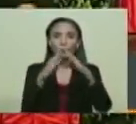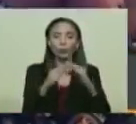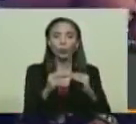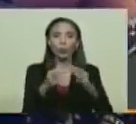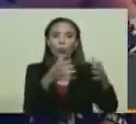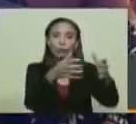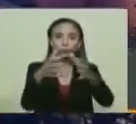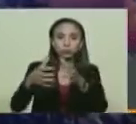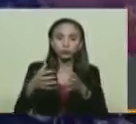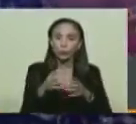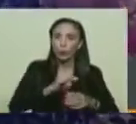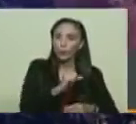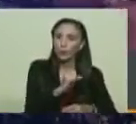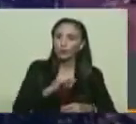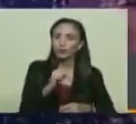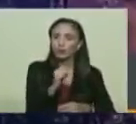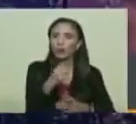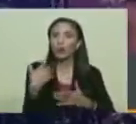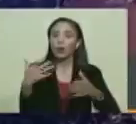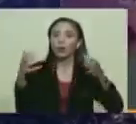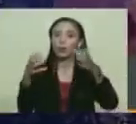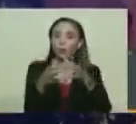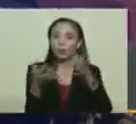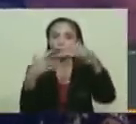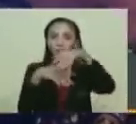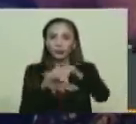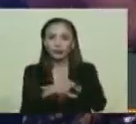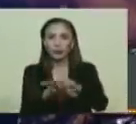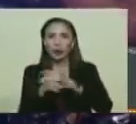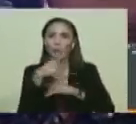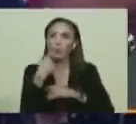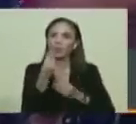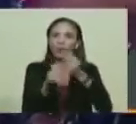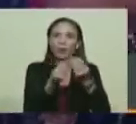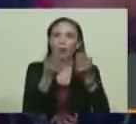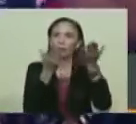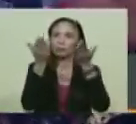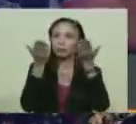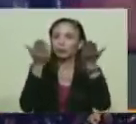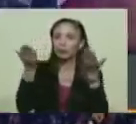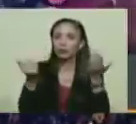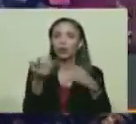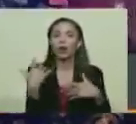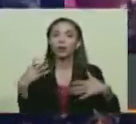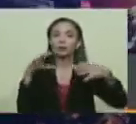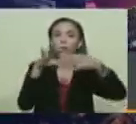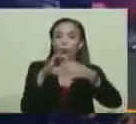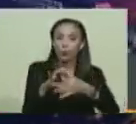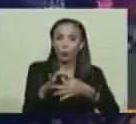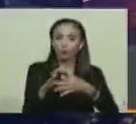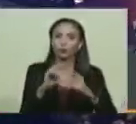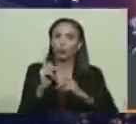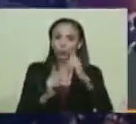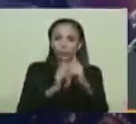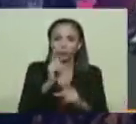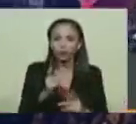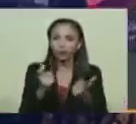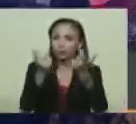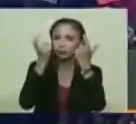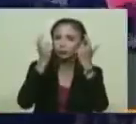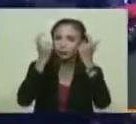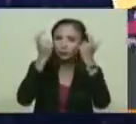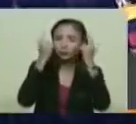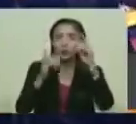policiales. Debe ser un conjunto orgánico integrado con políticas y servicios que garanticen la unidad del proceso de formación y el